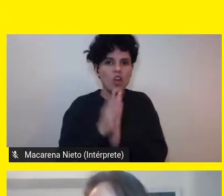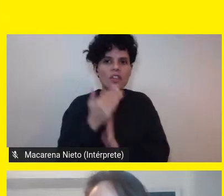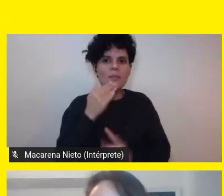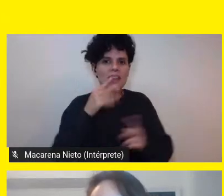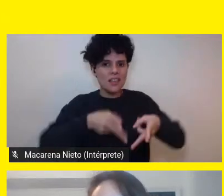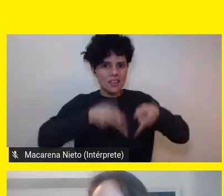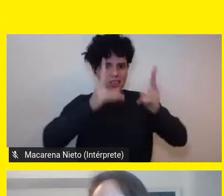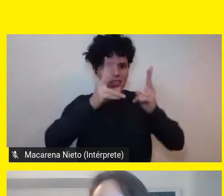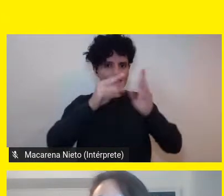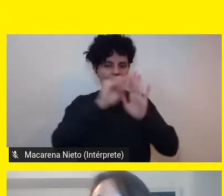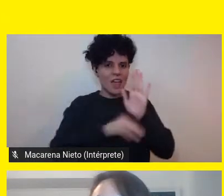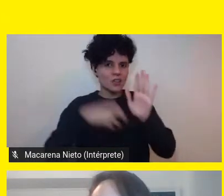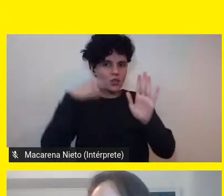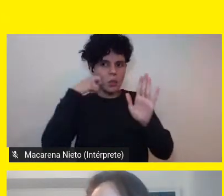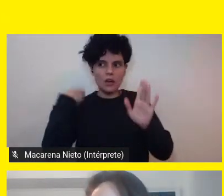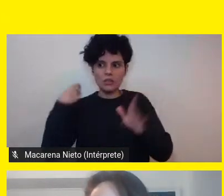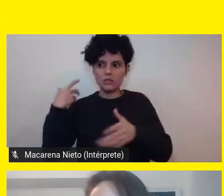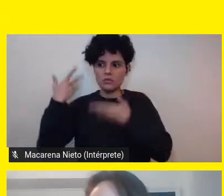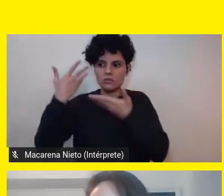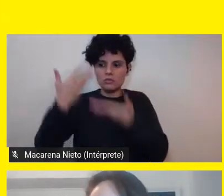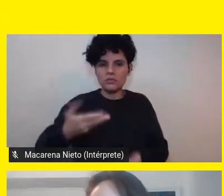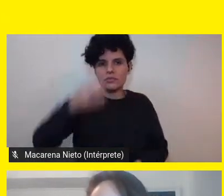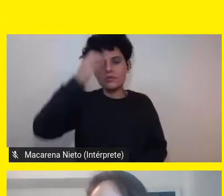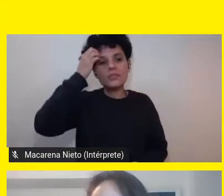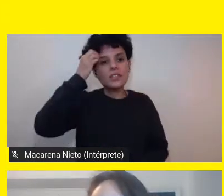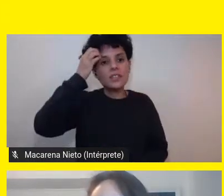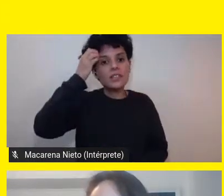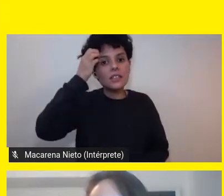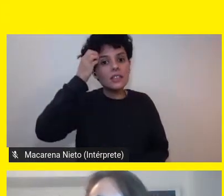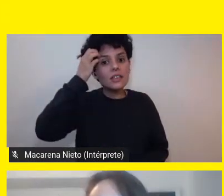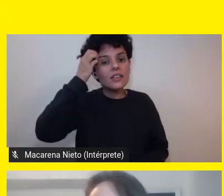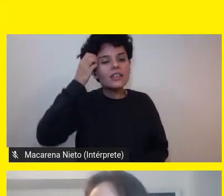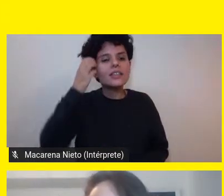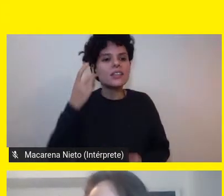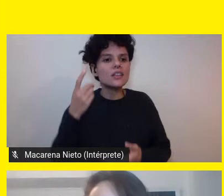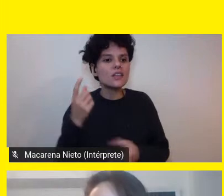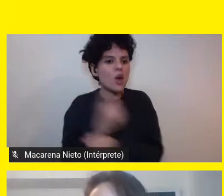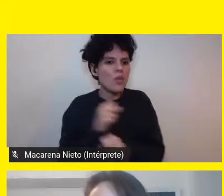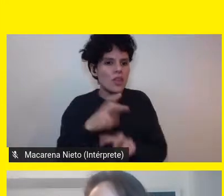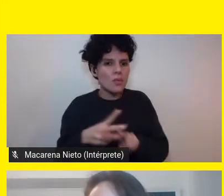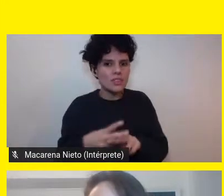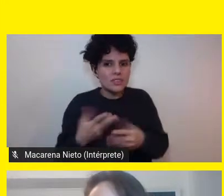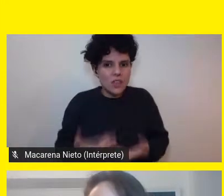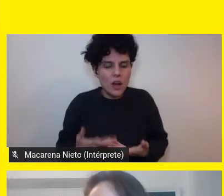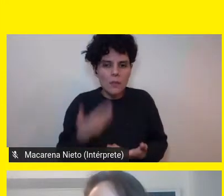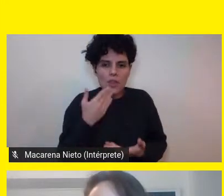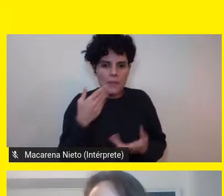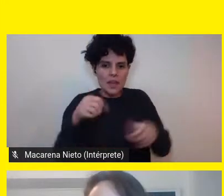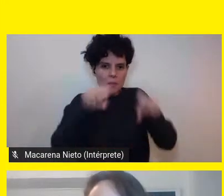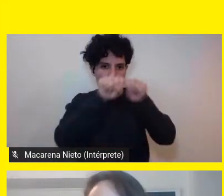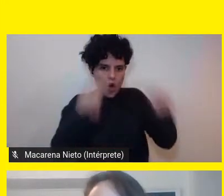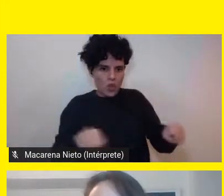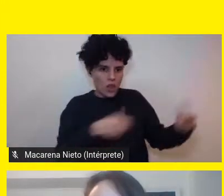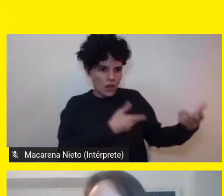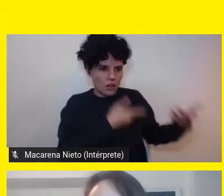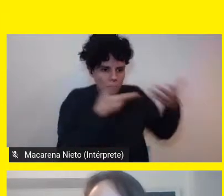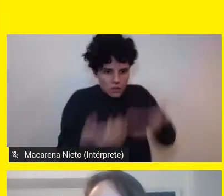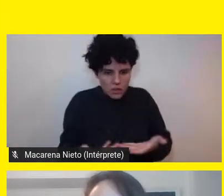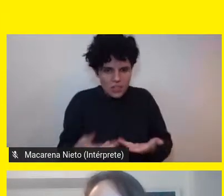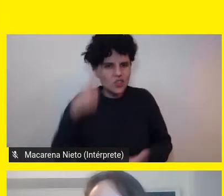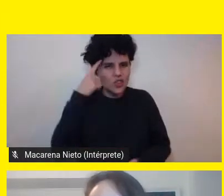sentirnos orgullosos y respecto de lo que tenemos que hacer mucho, pero también nos heredó un modelo. Y creo que el 18 de